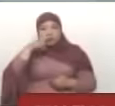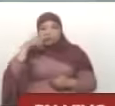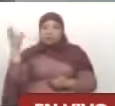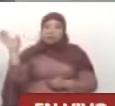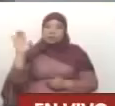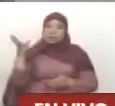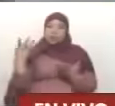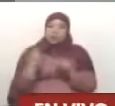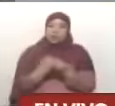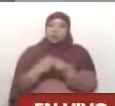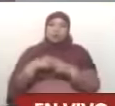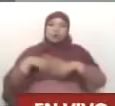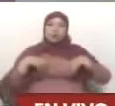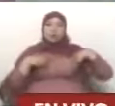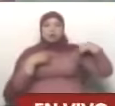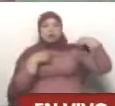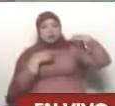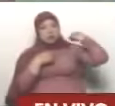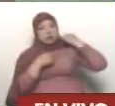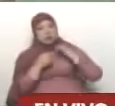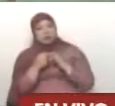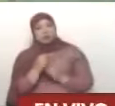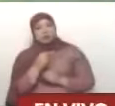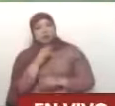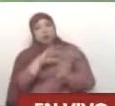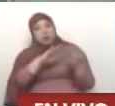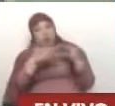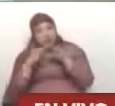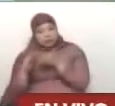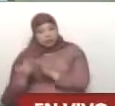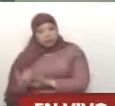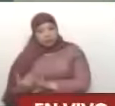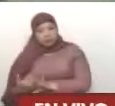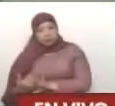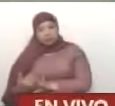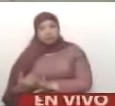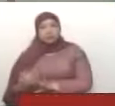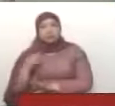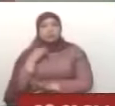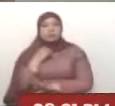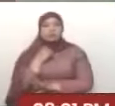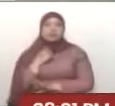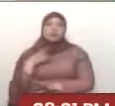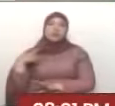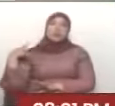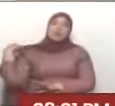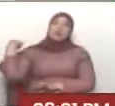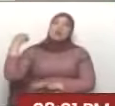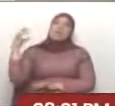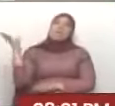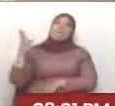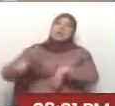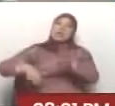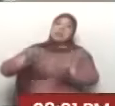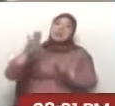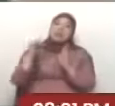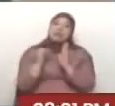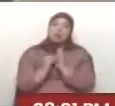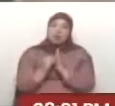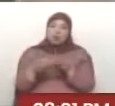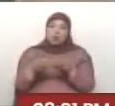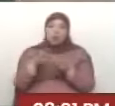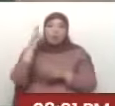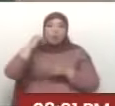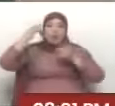con los equipos y jefas y jefes de comunidad, con los más de 15.000 equipos de